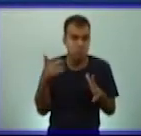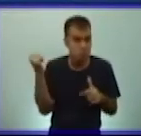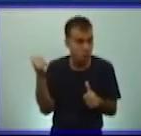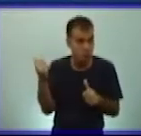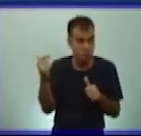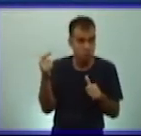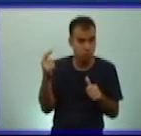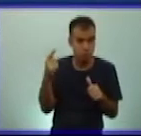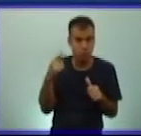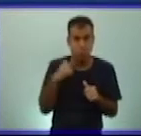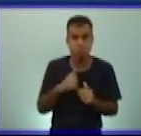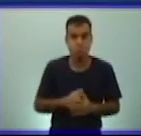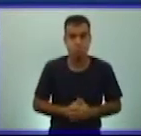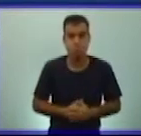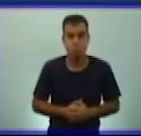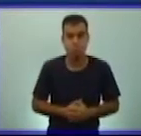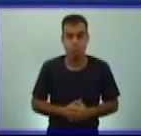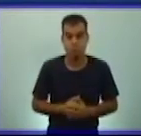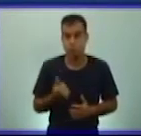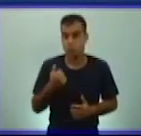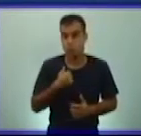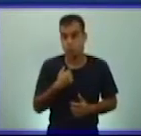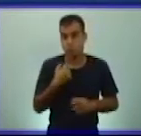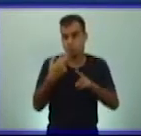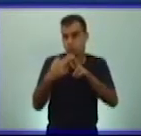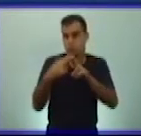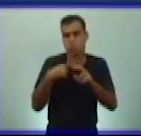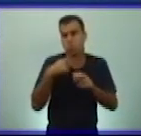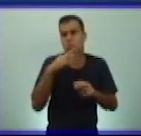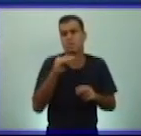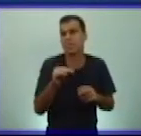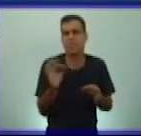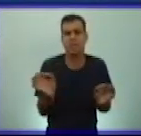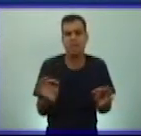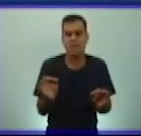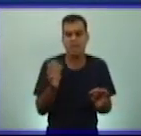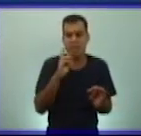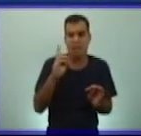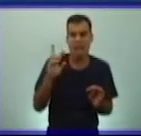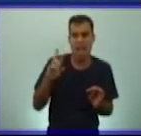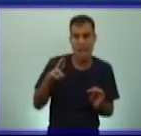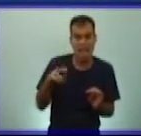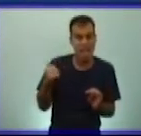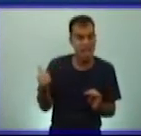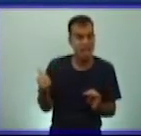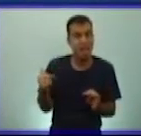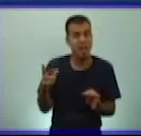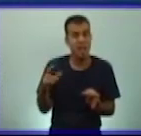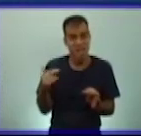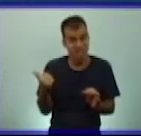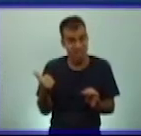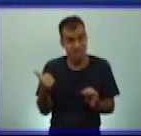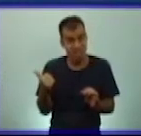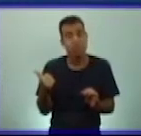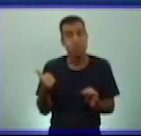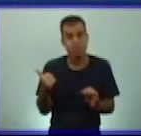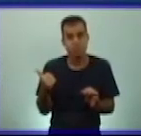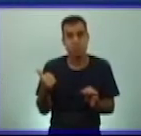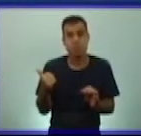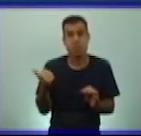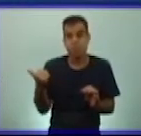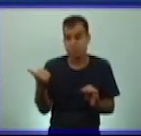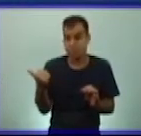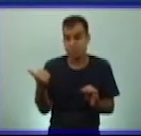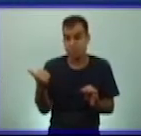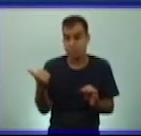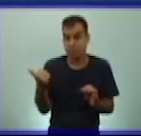caso no mencioné anteriormente el elemento resistivo. Es el elemento resistivo el